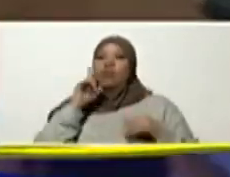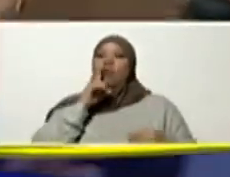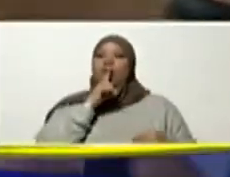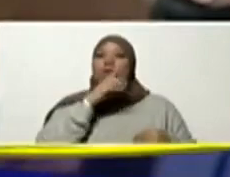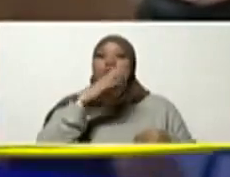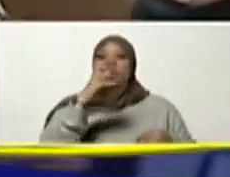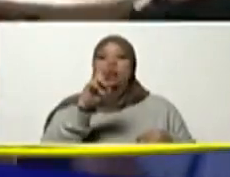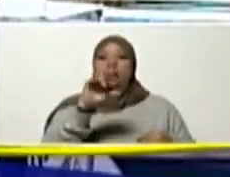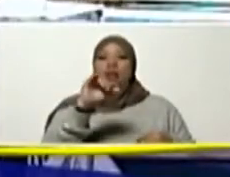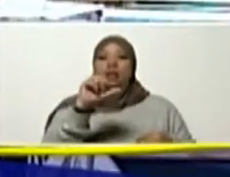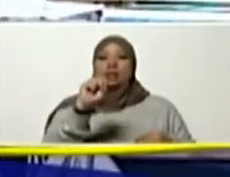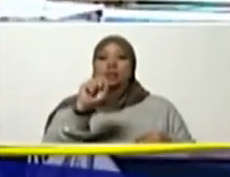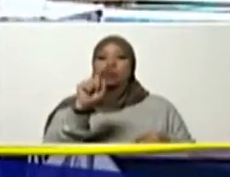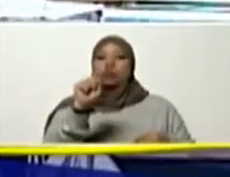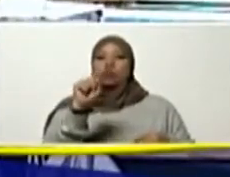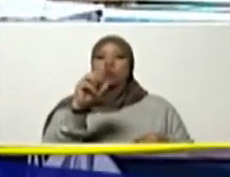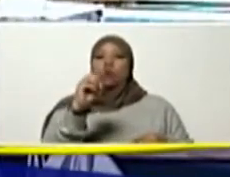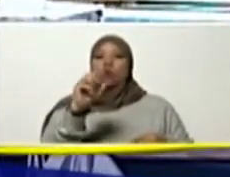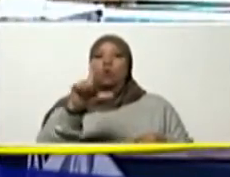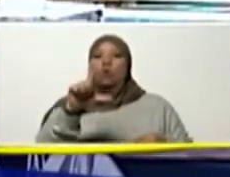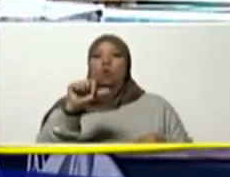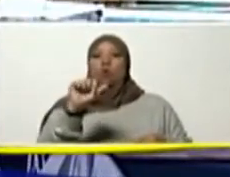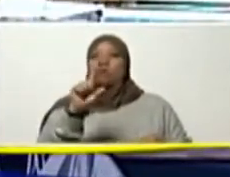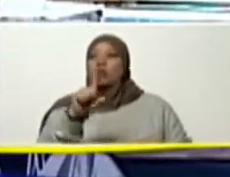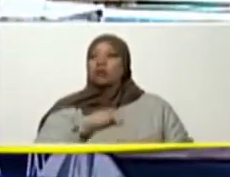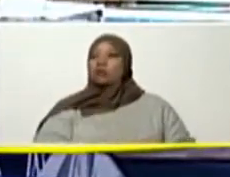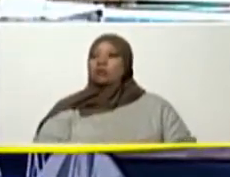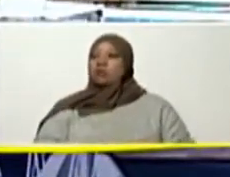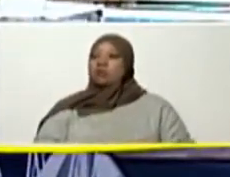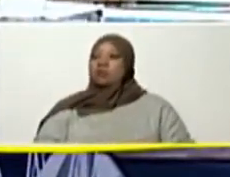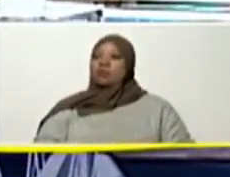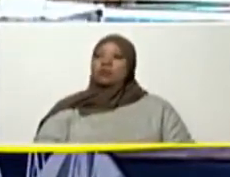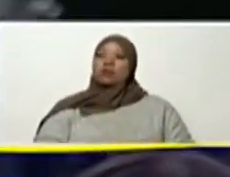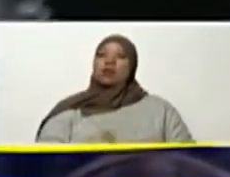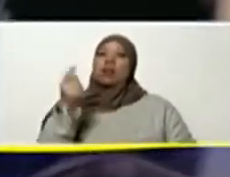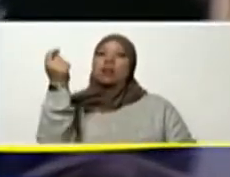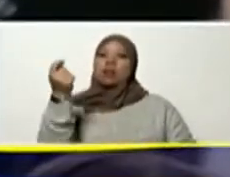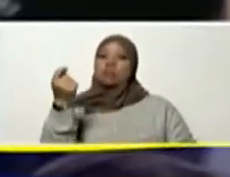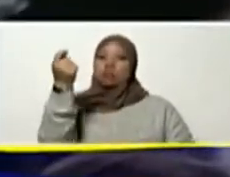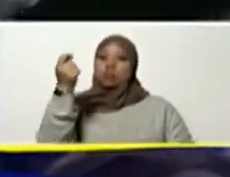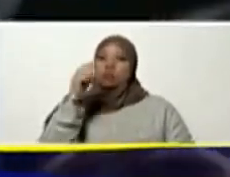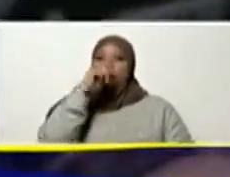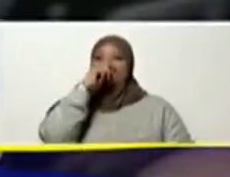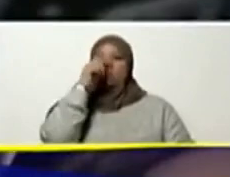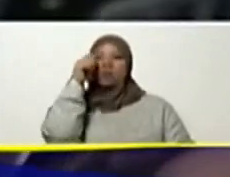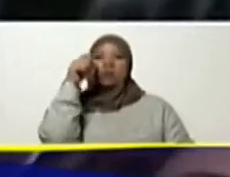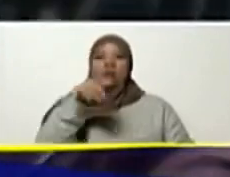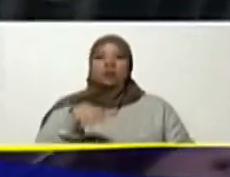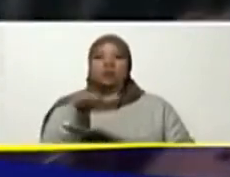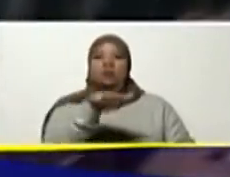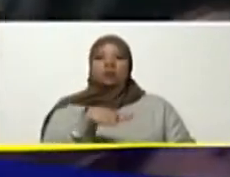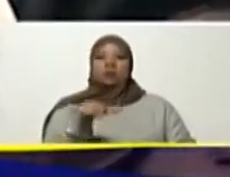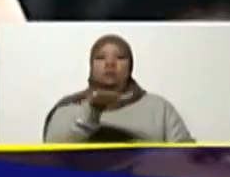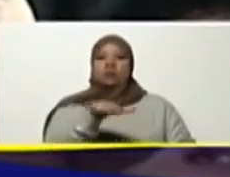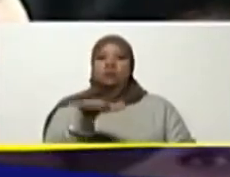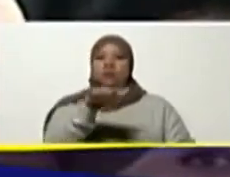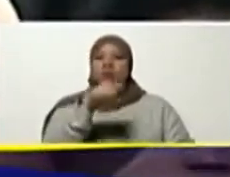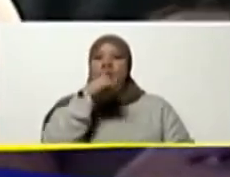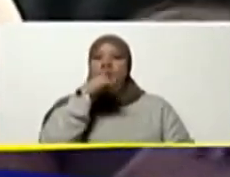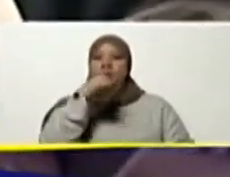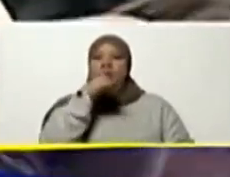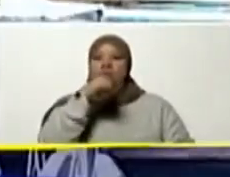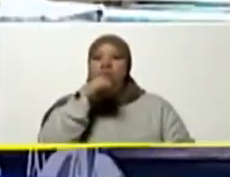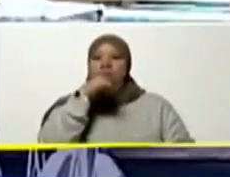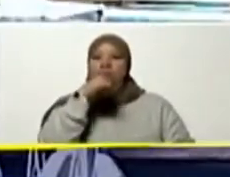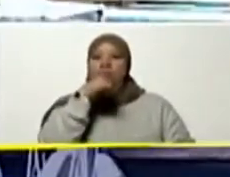A nuestra querida chamana mayor, Noelí Pocaterra, diputada de los pueblos indígenas.